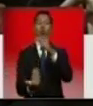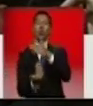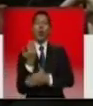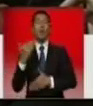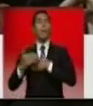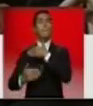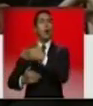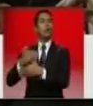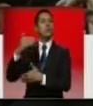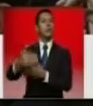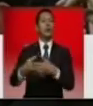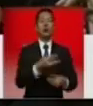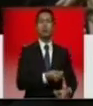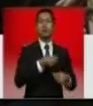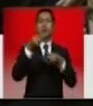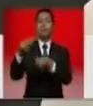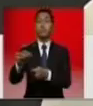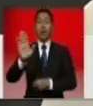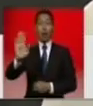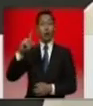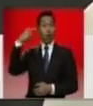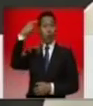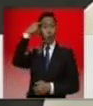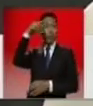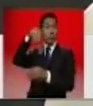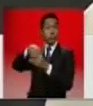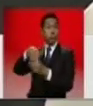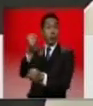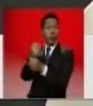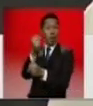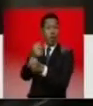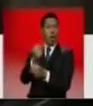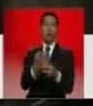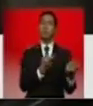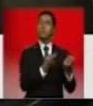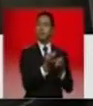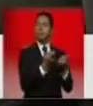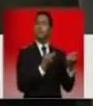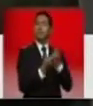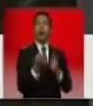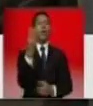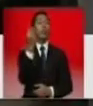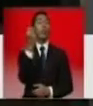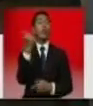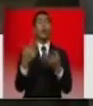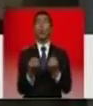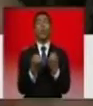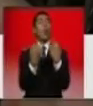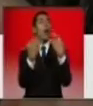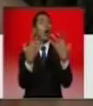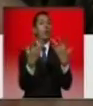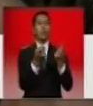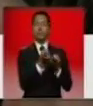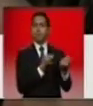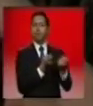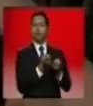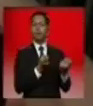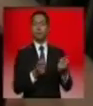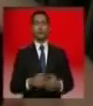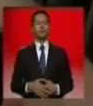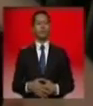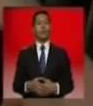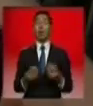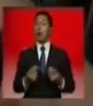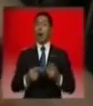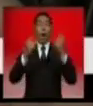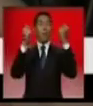de quienes trabajan para el Estado. Será digital y permitirá detectar el aumento del patrimonio de los servidores públicos. Automáticamente el